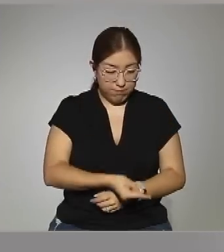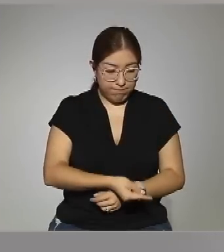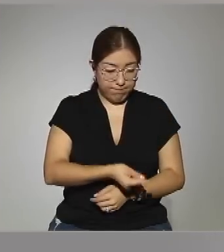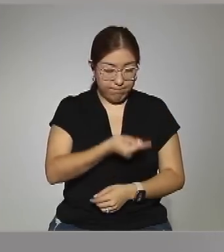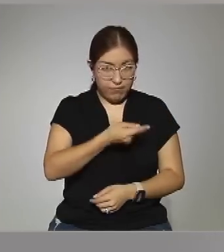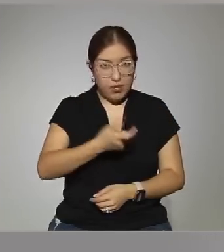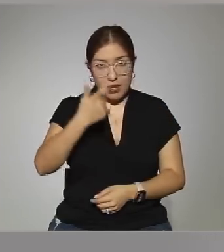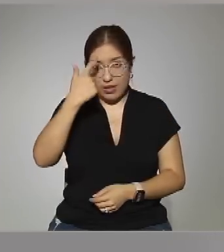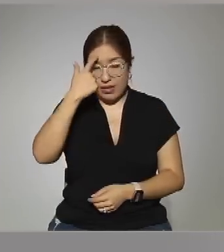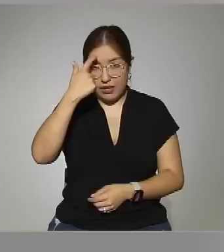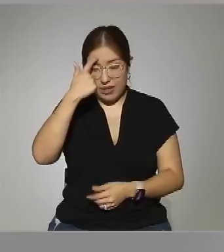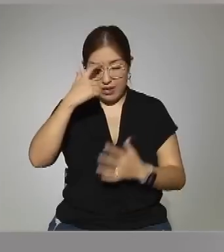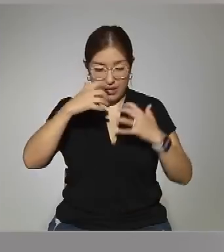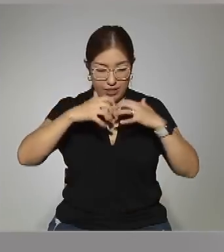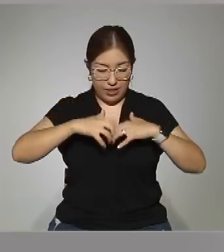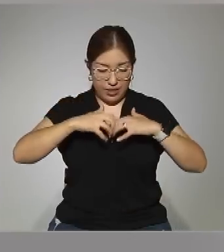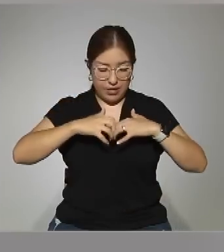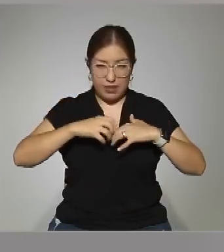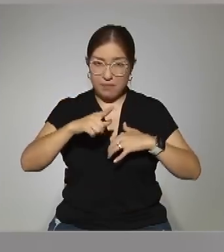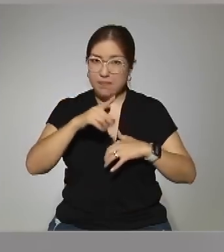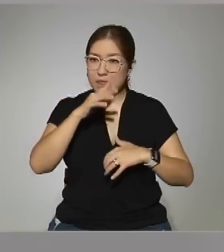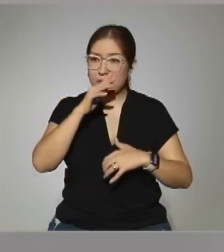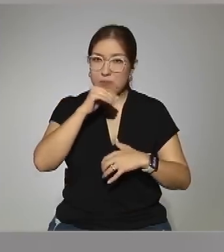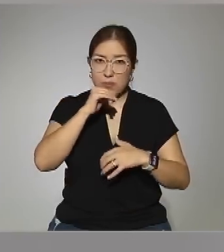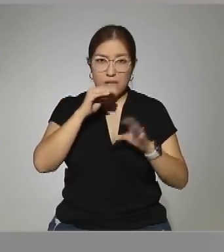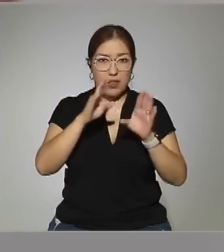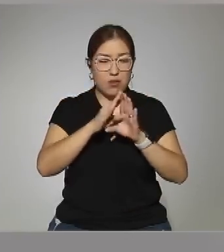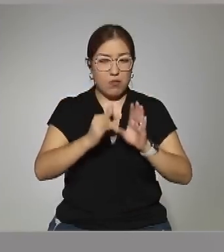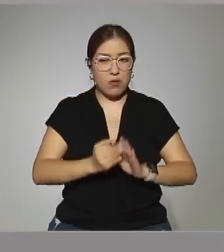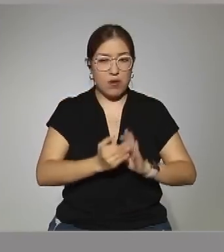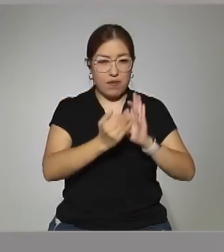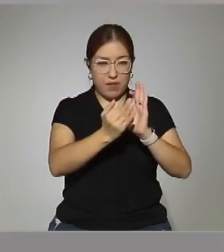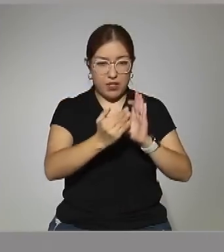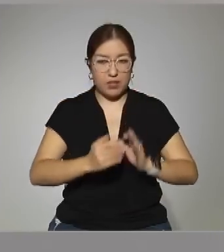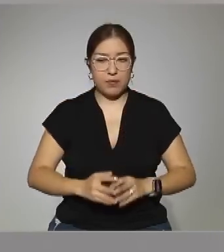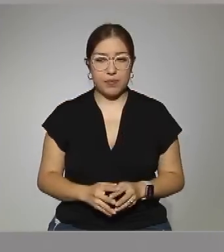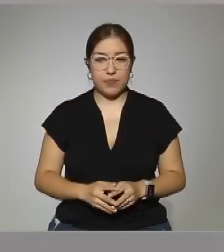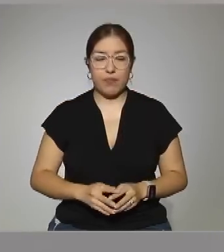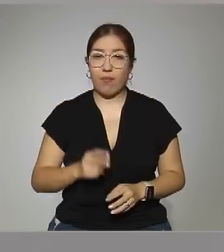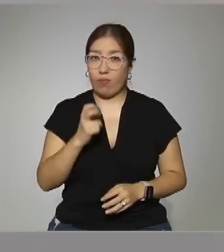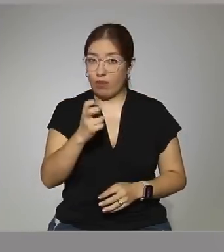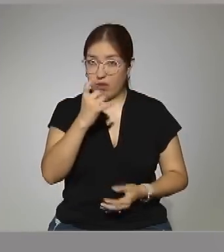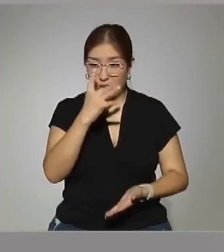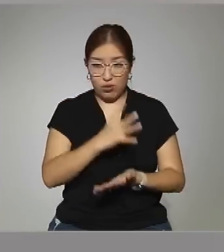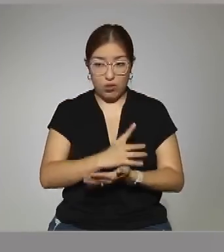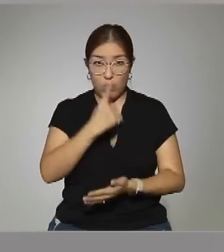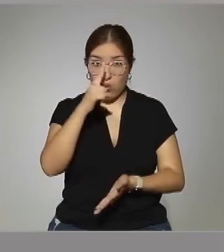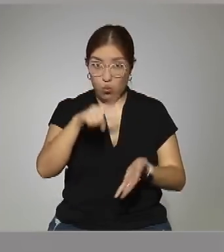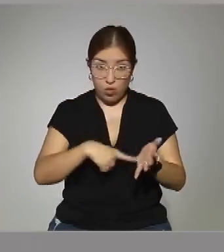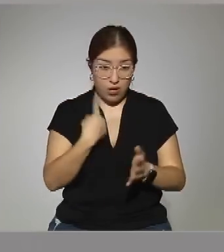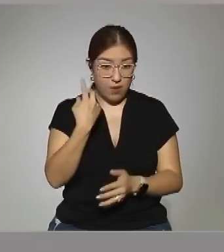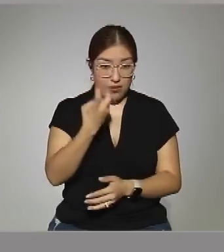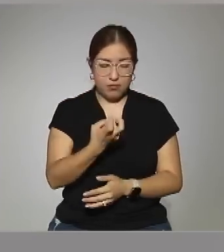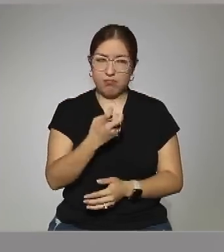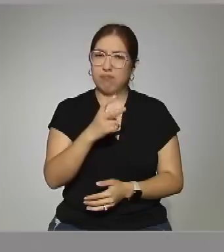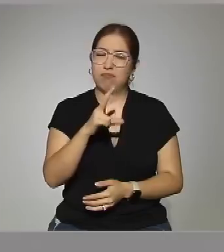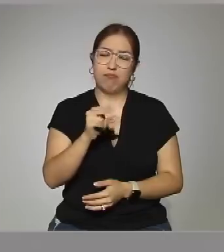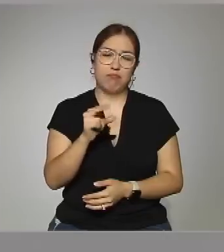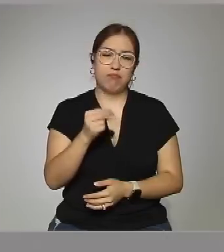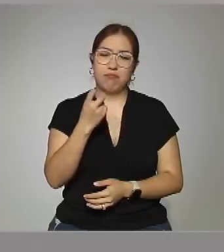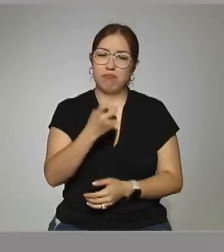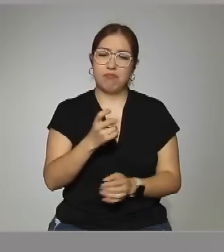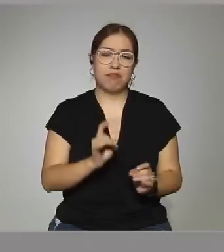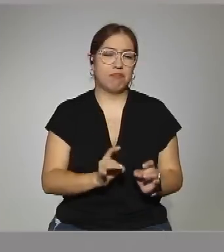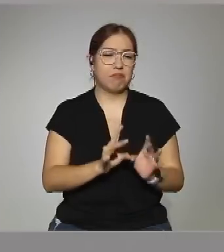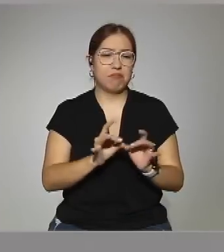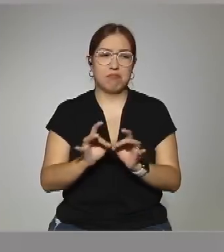nivel cognitivo, no hay una capacidad de poderlo enfrentar. Claro. Que claro, no es el único momento en el que ocurren, ¿no? Los impactos pueden